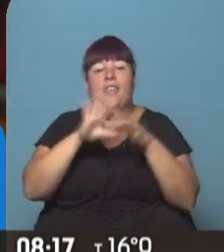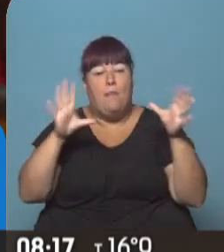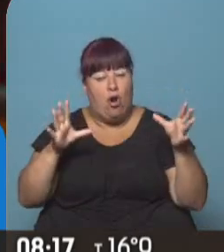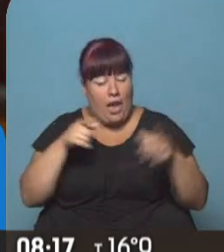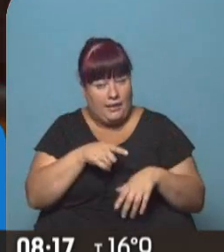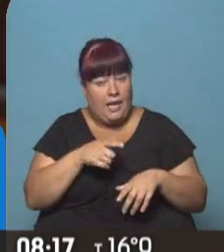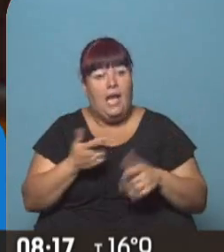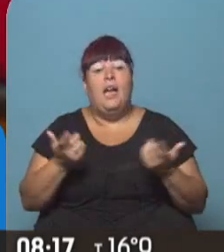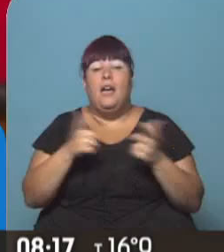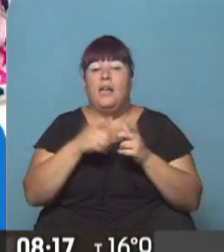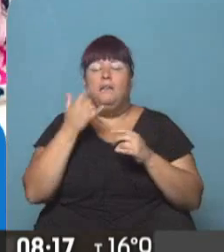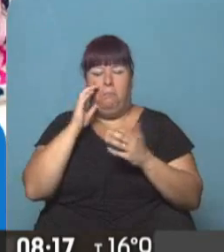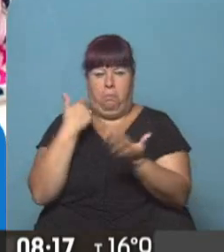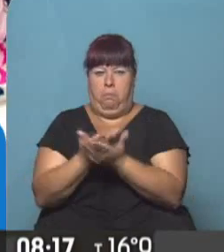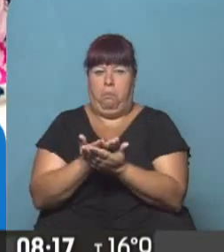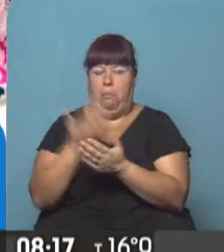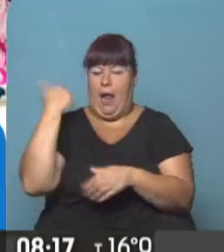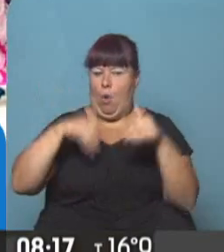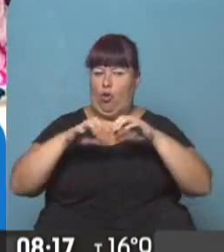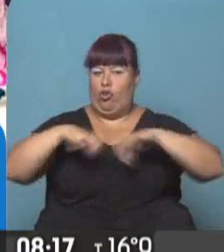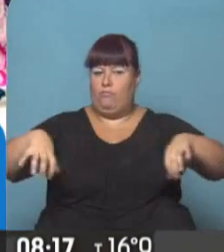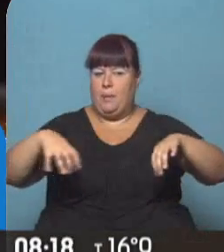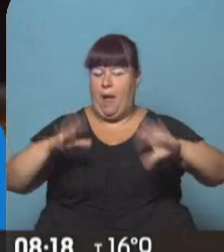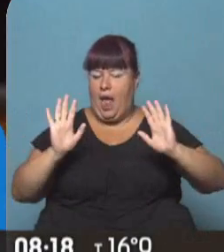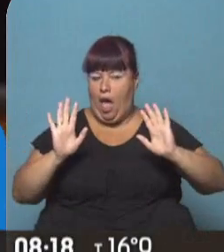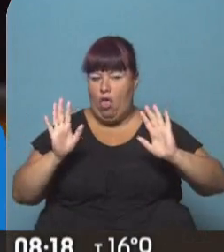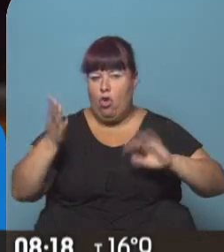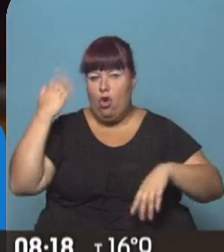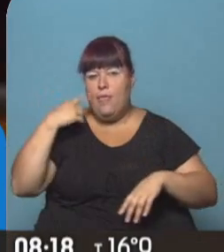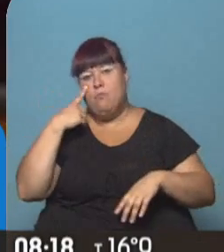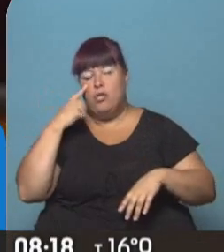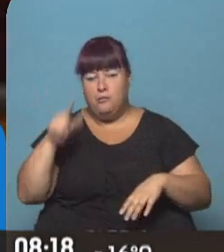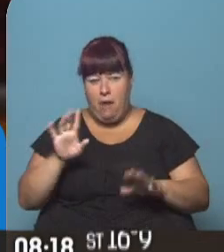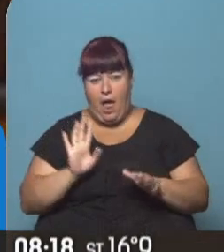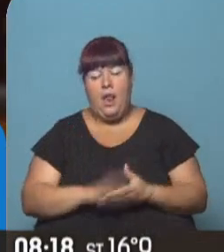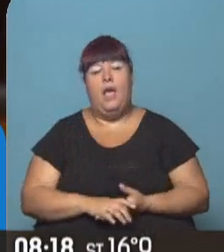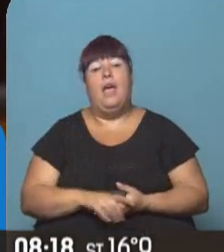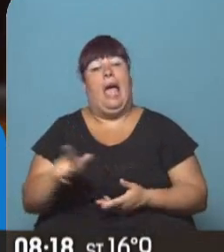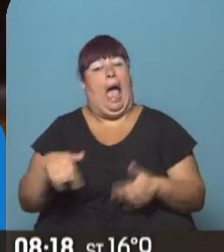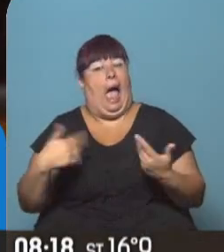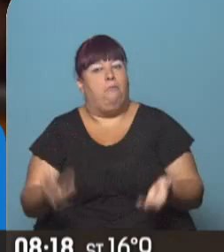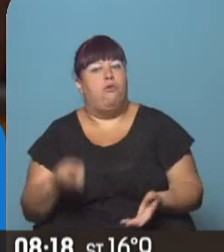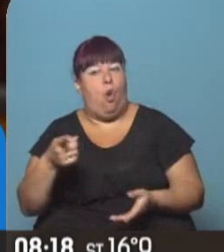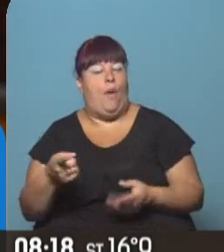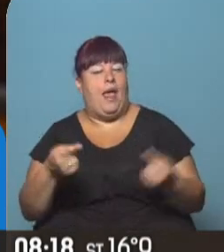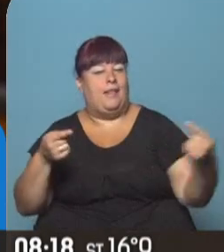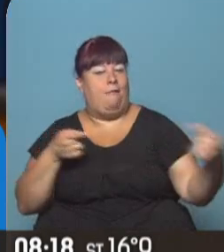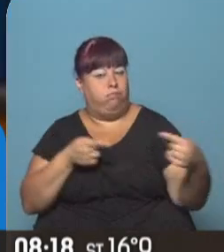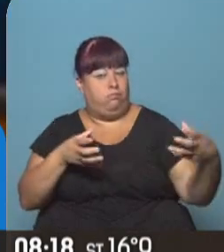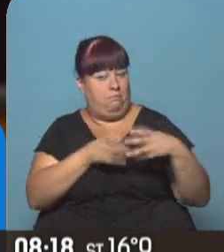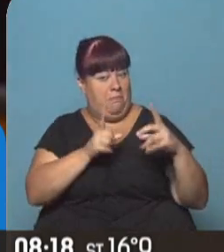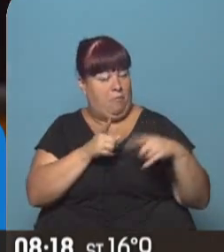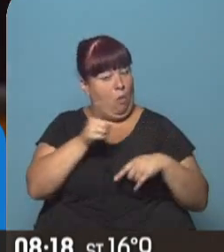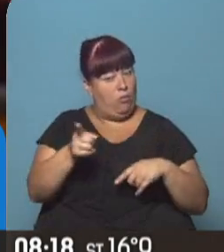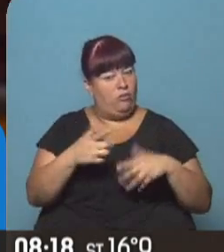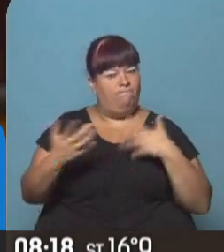democrática, que se presentó dividida a las últimas elecciones municipales. Y aprovechando esa circunstancia